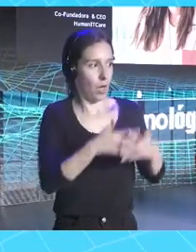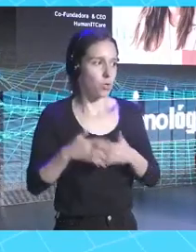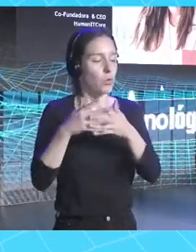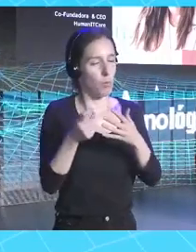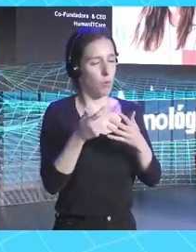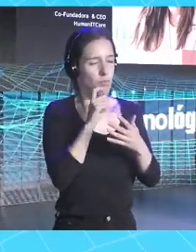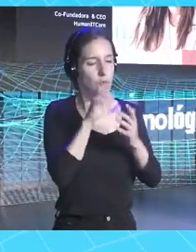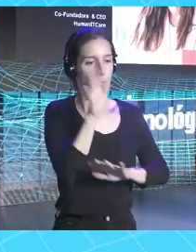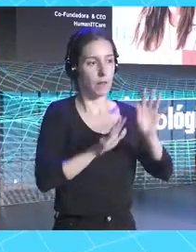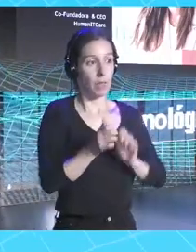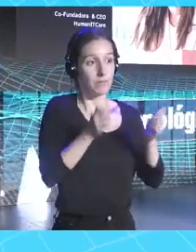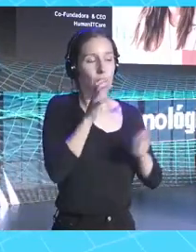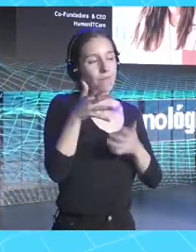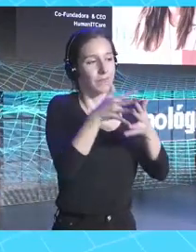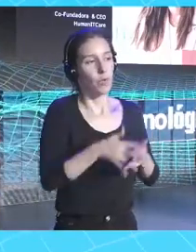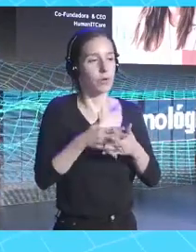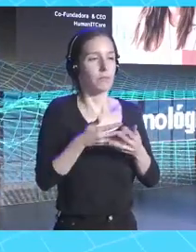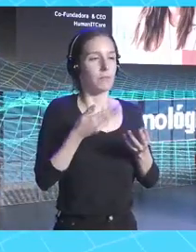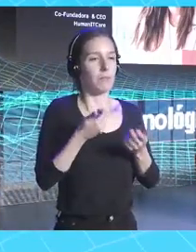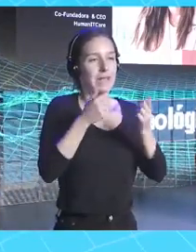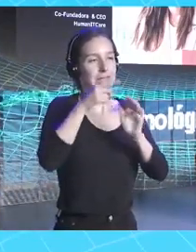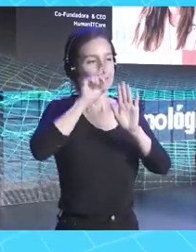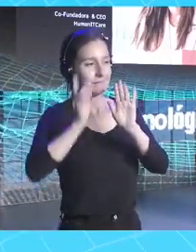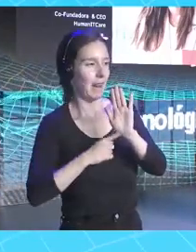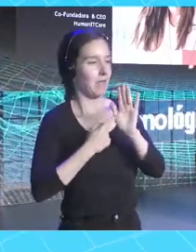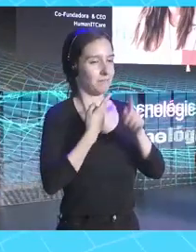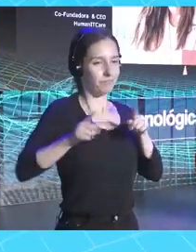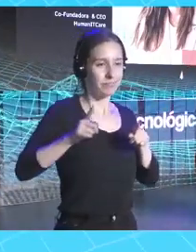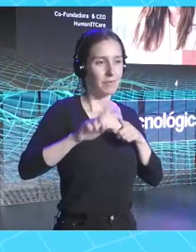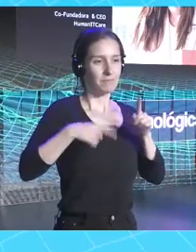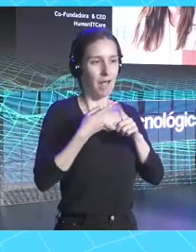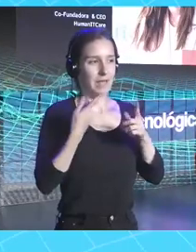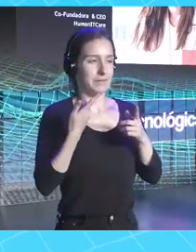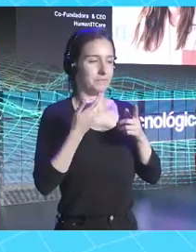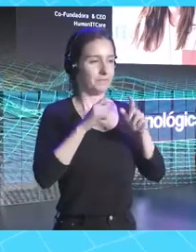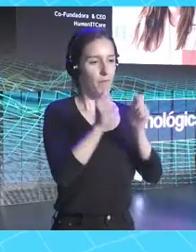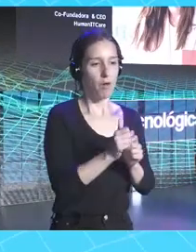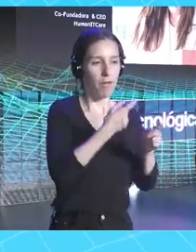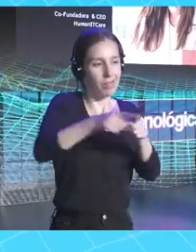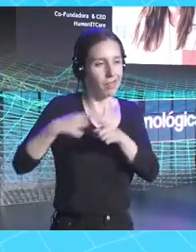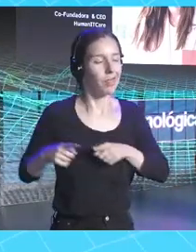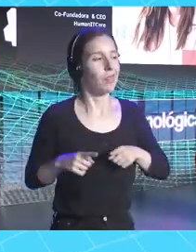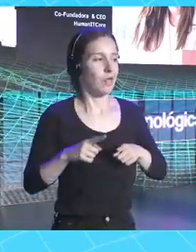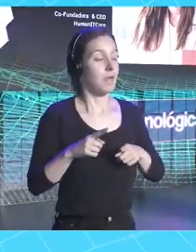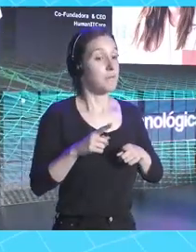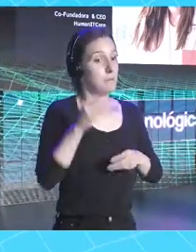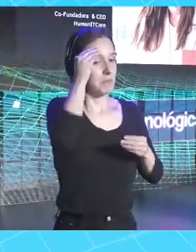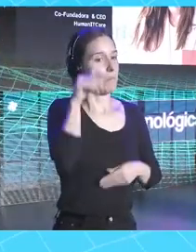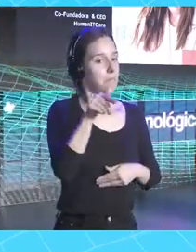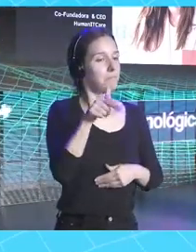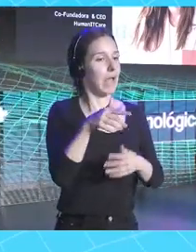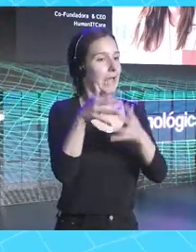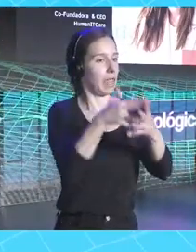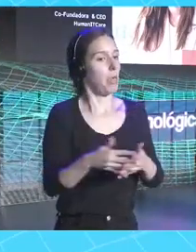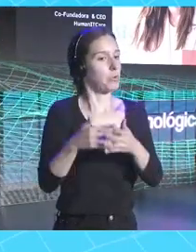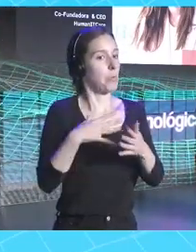complejo porque al final tiene otro tipo de regulaciones en otro tipo de entrada Pero bueno queremos otro mercado donde hemos visto que se